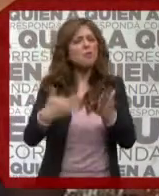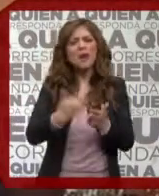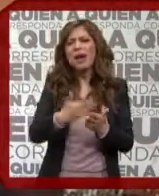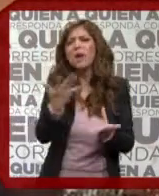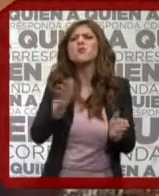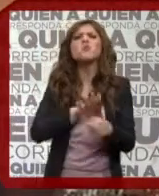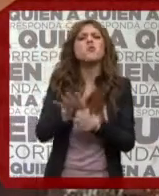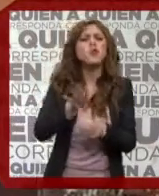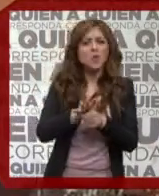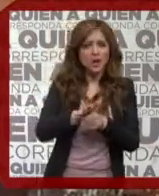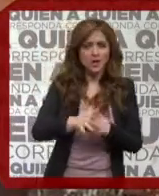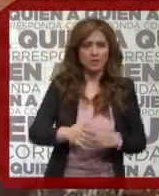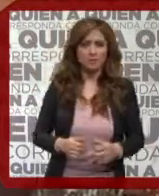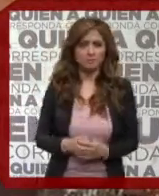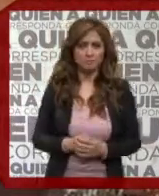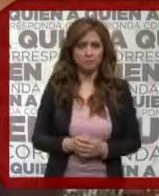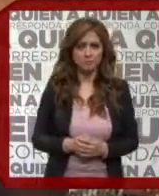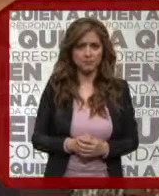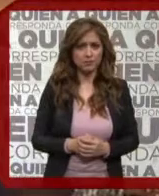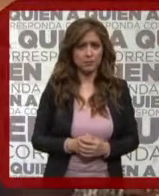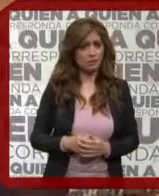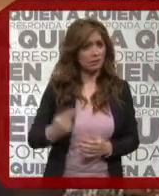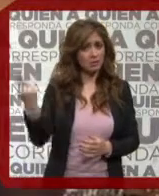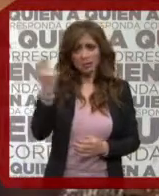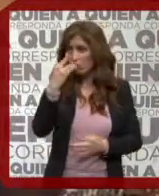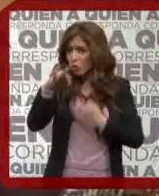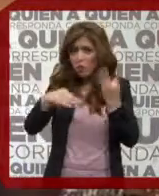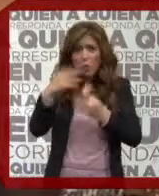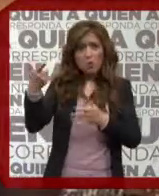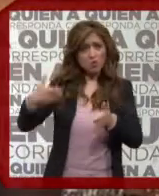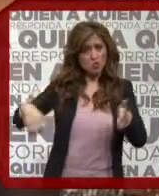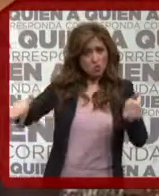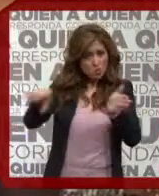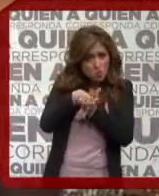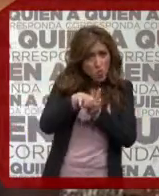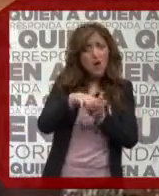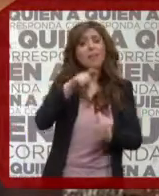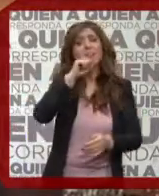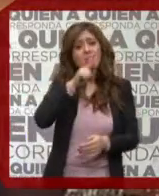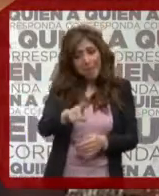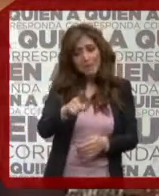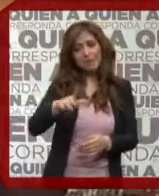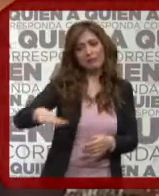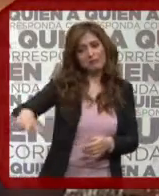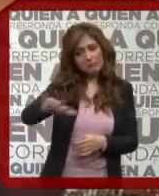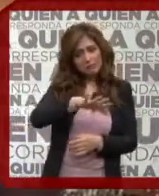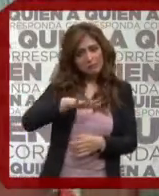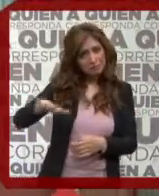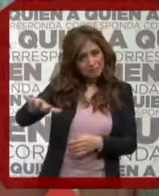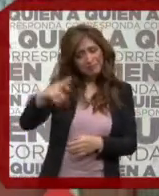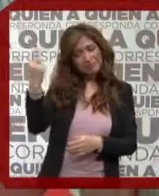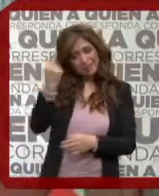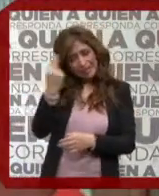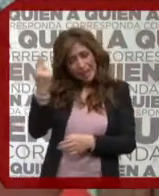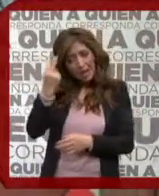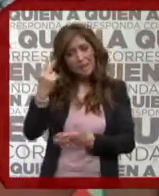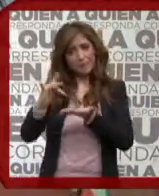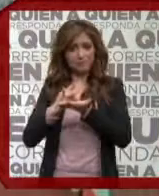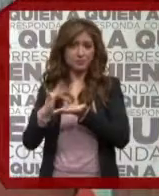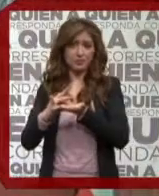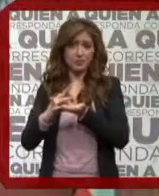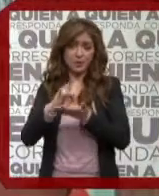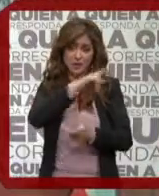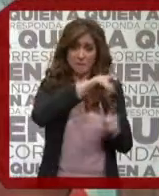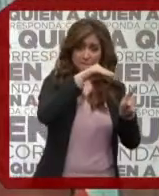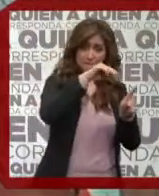Sí, pues todo. Para los cuartos, más que nada que los cuartos y el servicio de aquí de aquí de la colonia. María Elena y